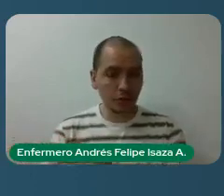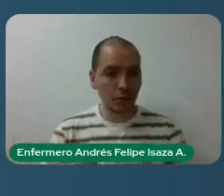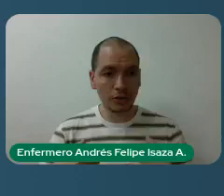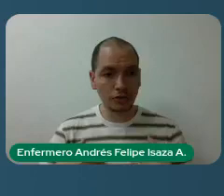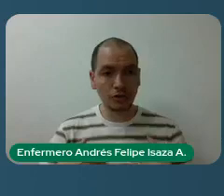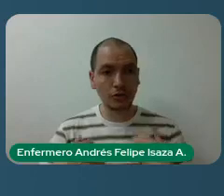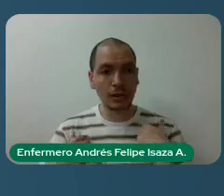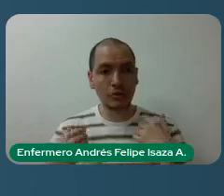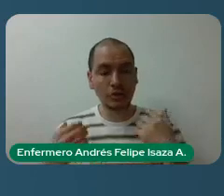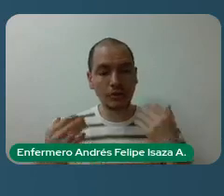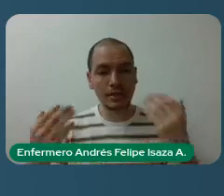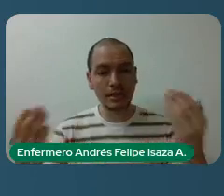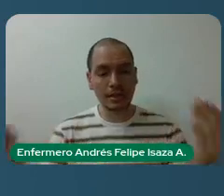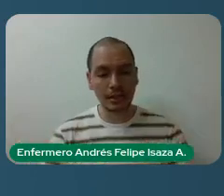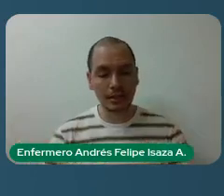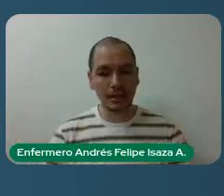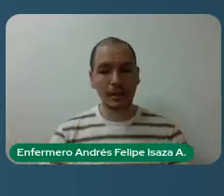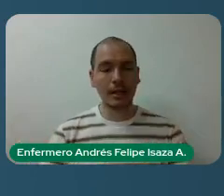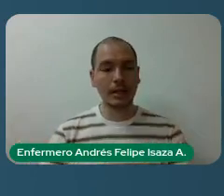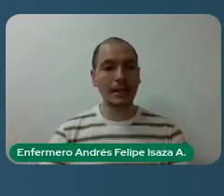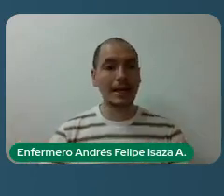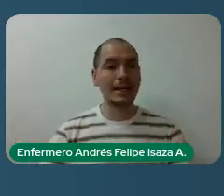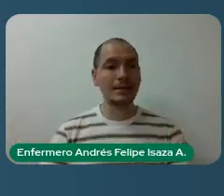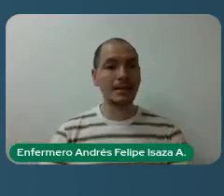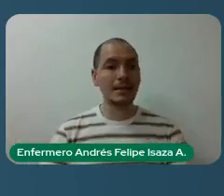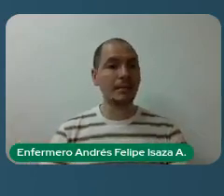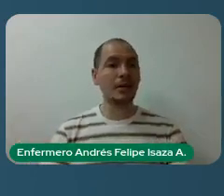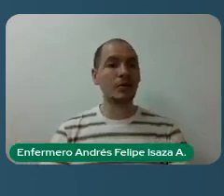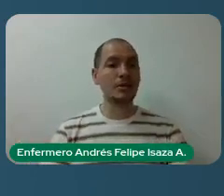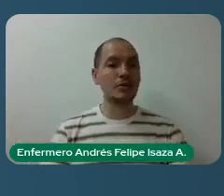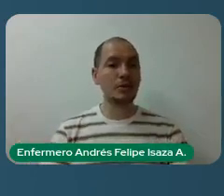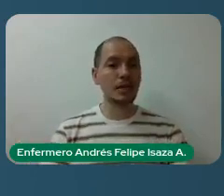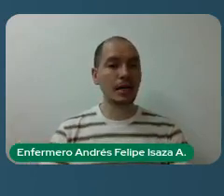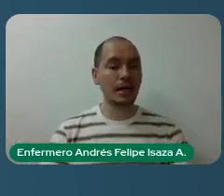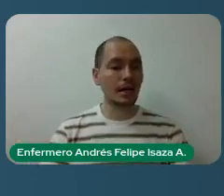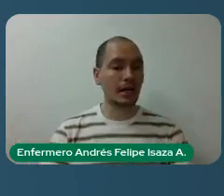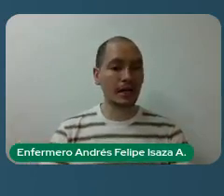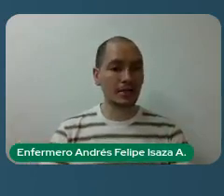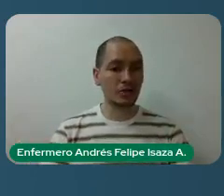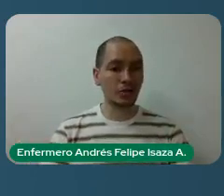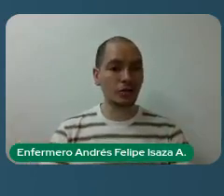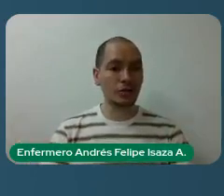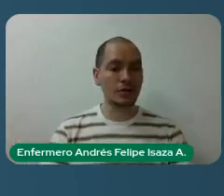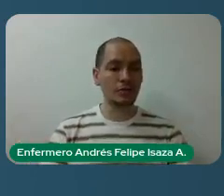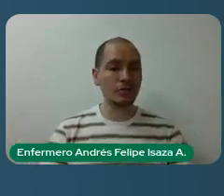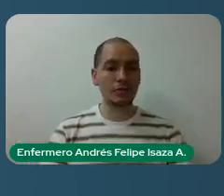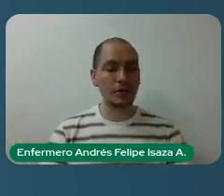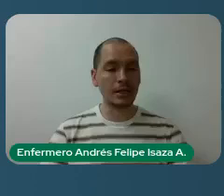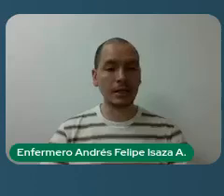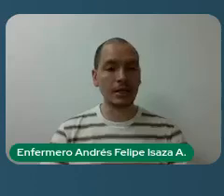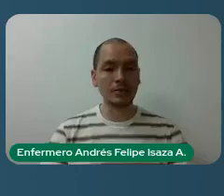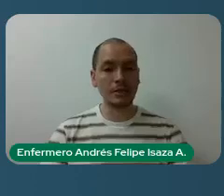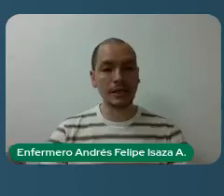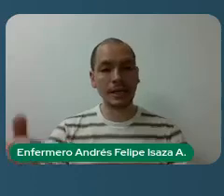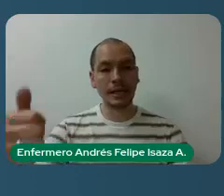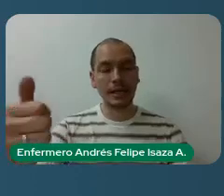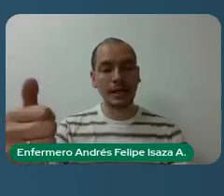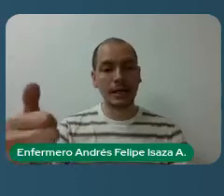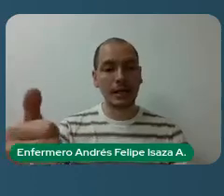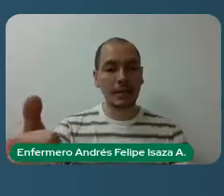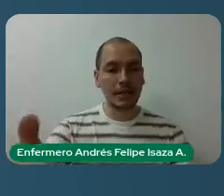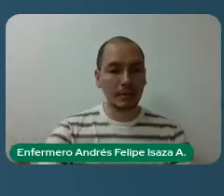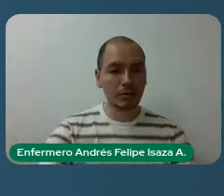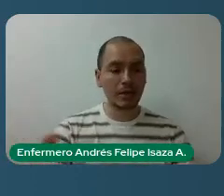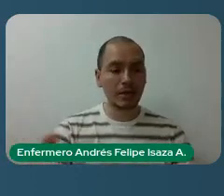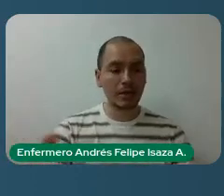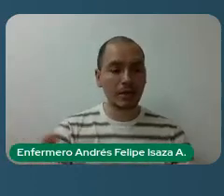riesgos. Es como cuando nosotros vamos a una cita preanestésica para una cirugía, el anestesiólogo nos dice a nosotros: el riesgo es que